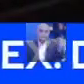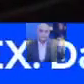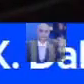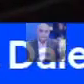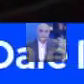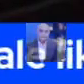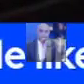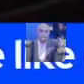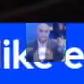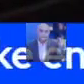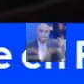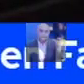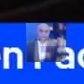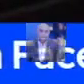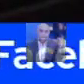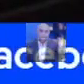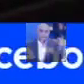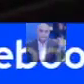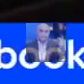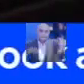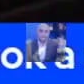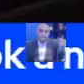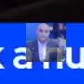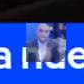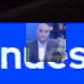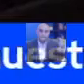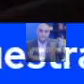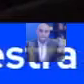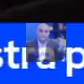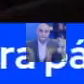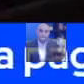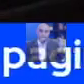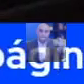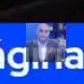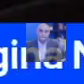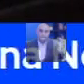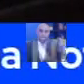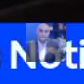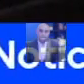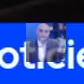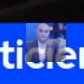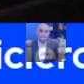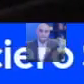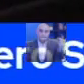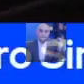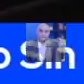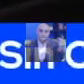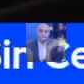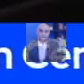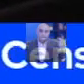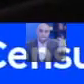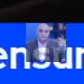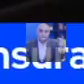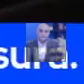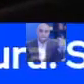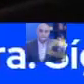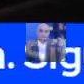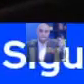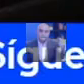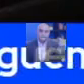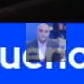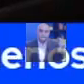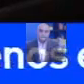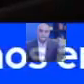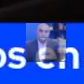Bob Menéndez sigue siendo un gran obstáculo a pesar de ser demócrata. Ahora bien, querido Vicente, es